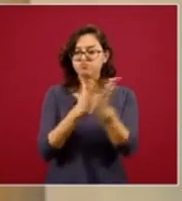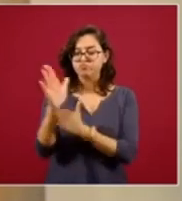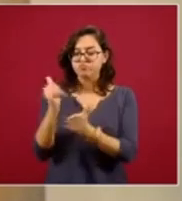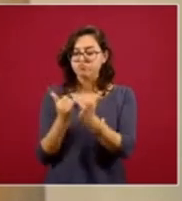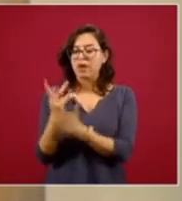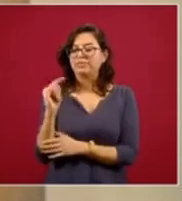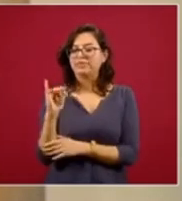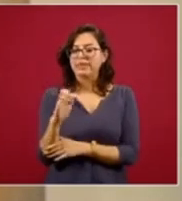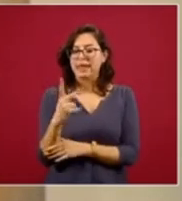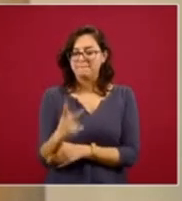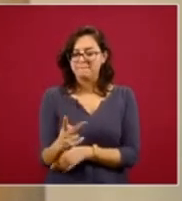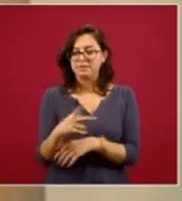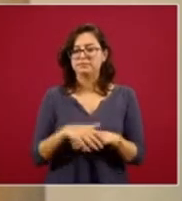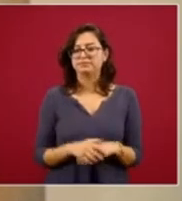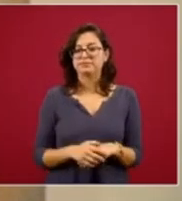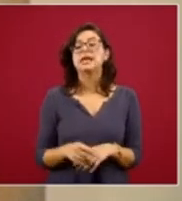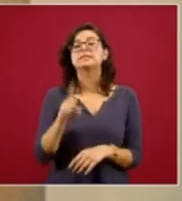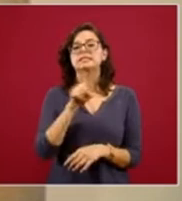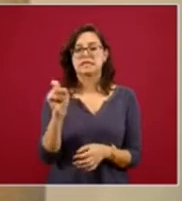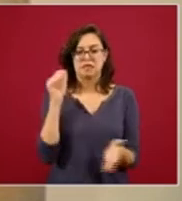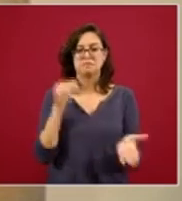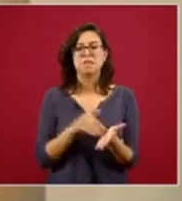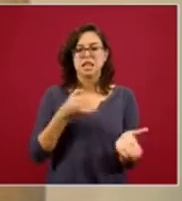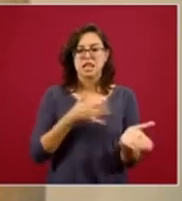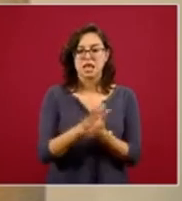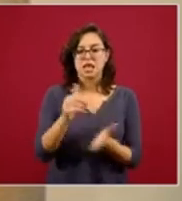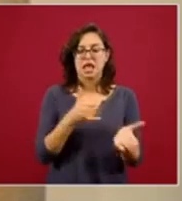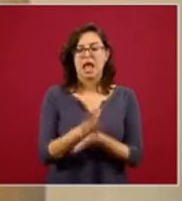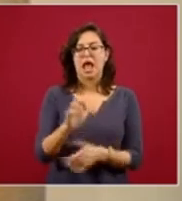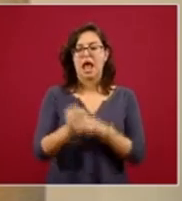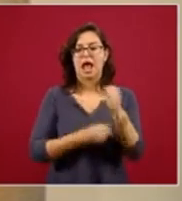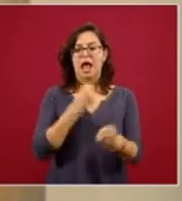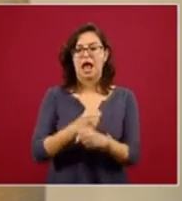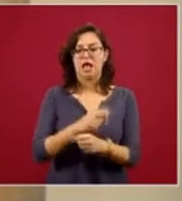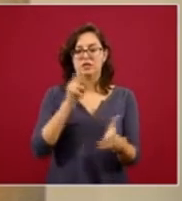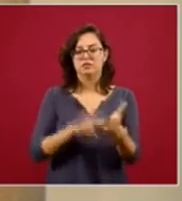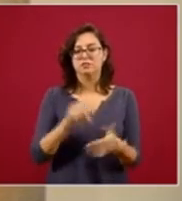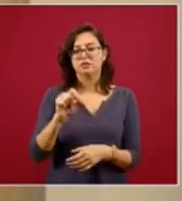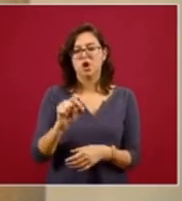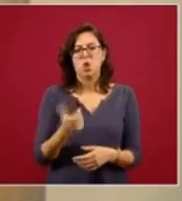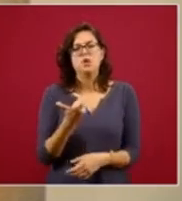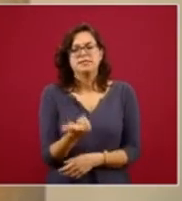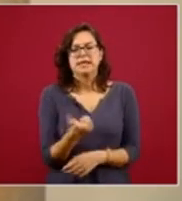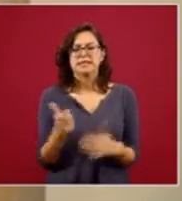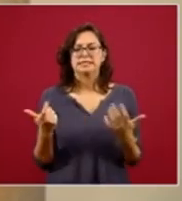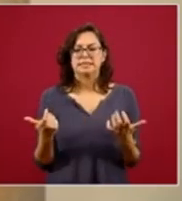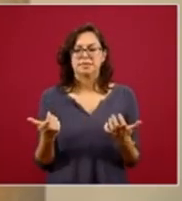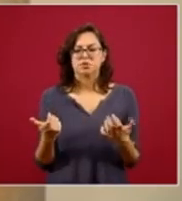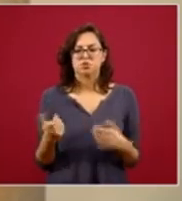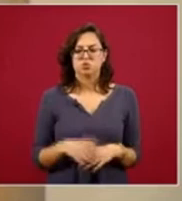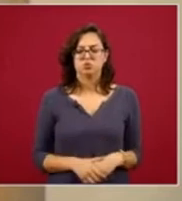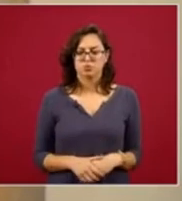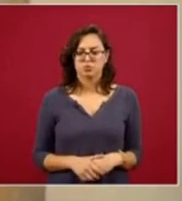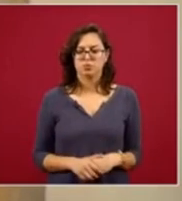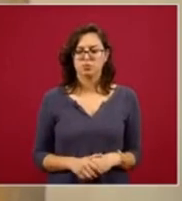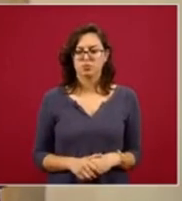TIEB. Tiro 100,000, año 2020 y valor facial 7 pesos cada una.